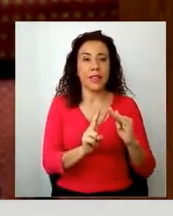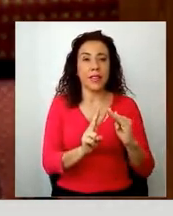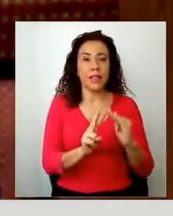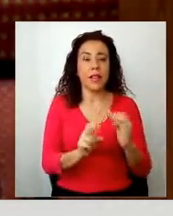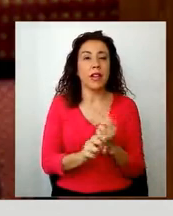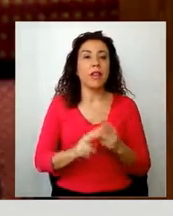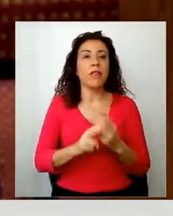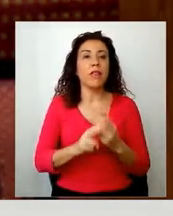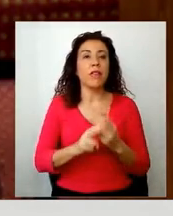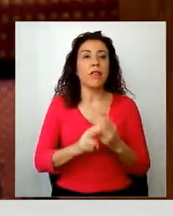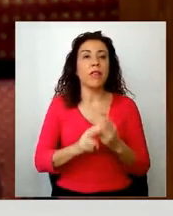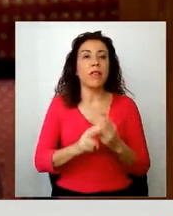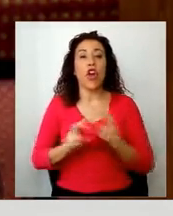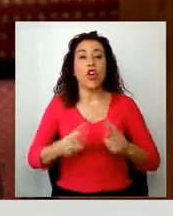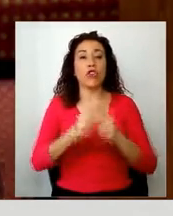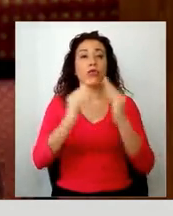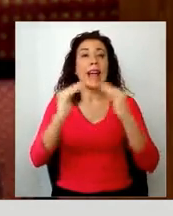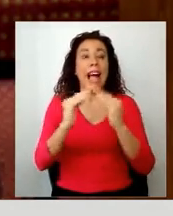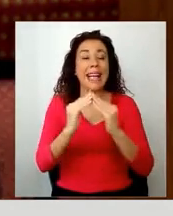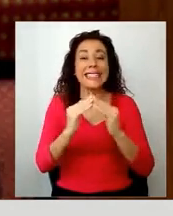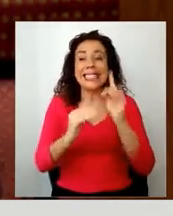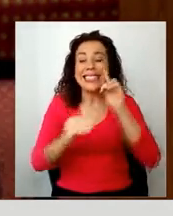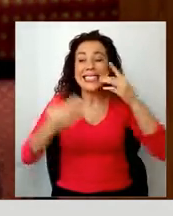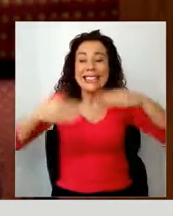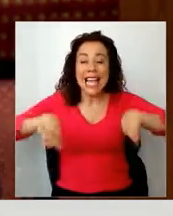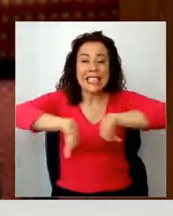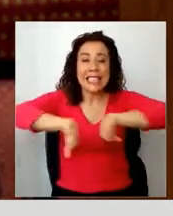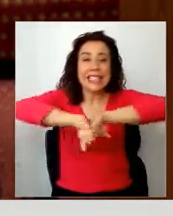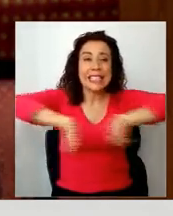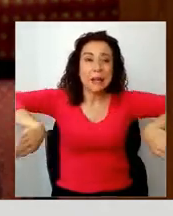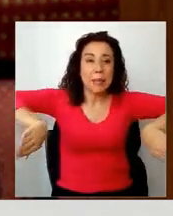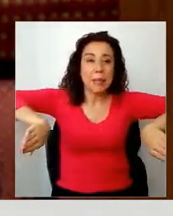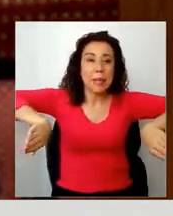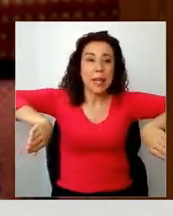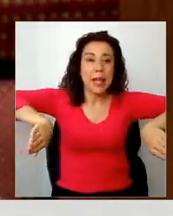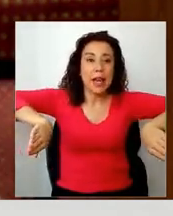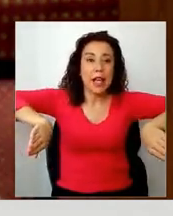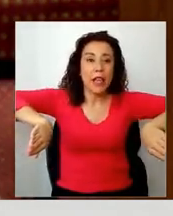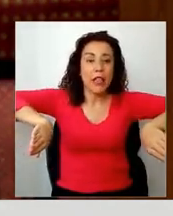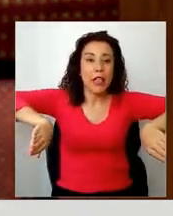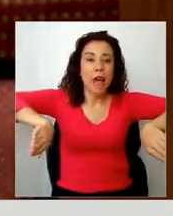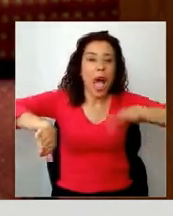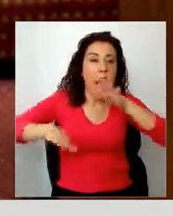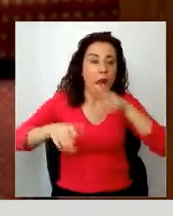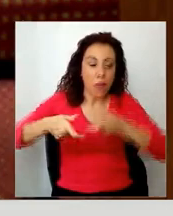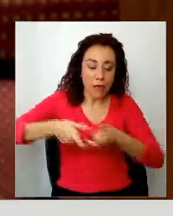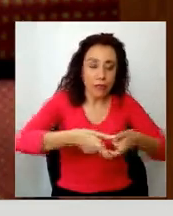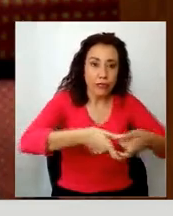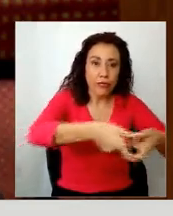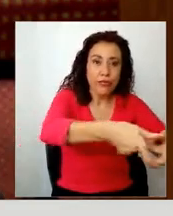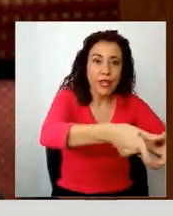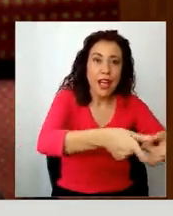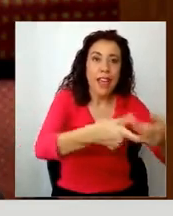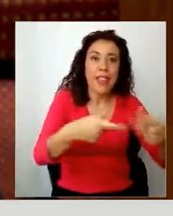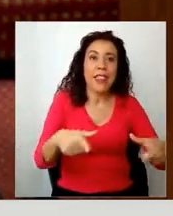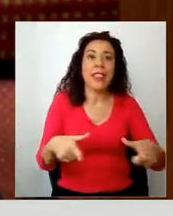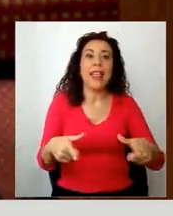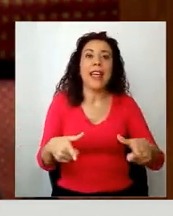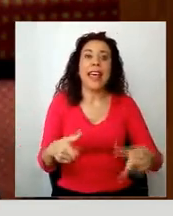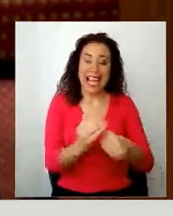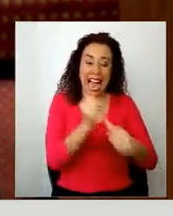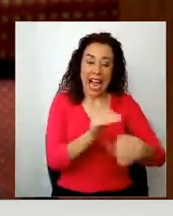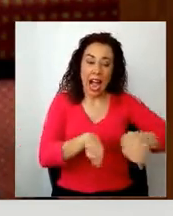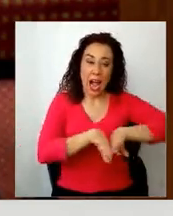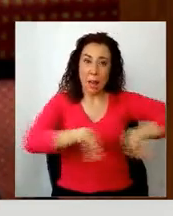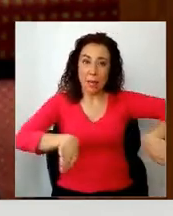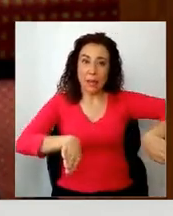que ya vengan separados lo que significa el agua que va de la tasa del water digamos las cosas por su